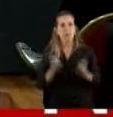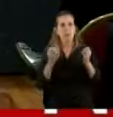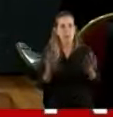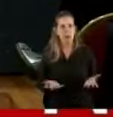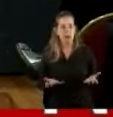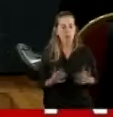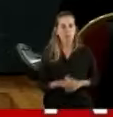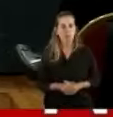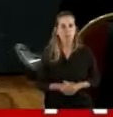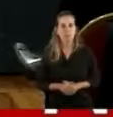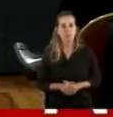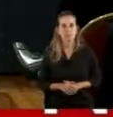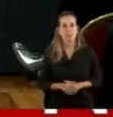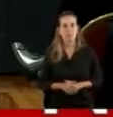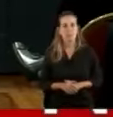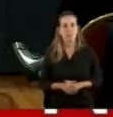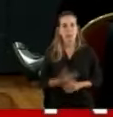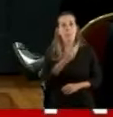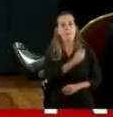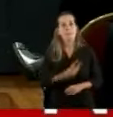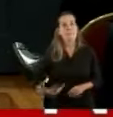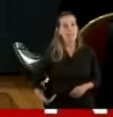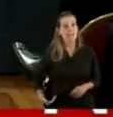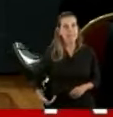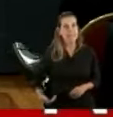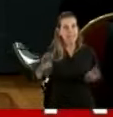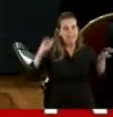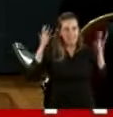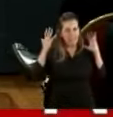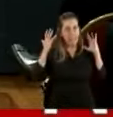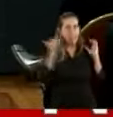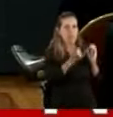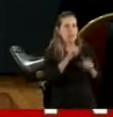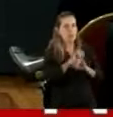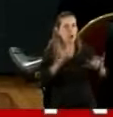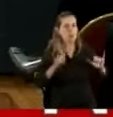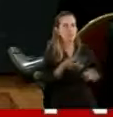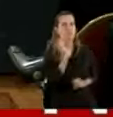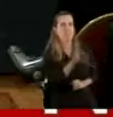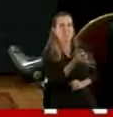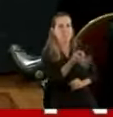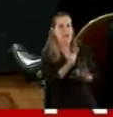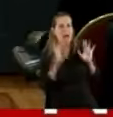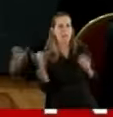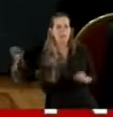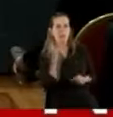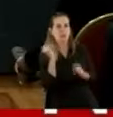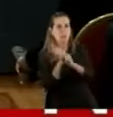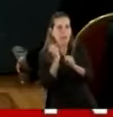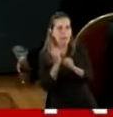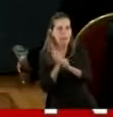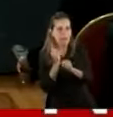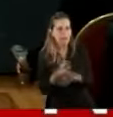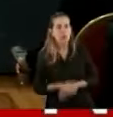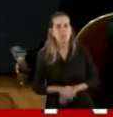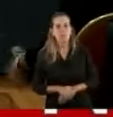Bueno, por supuesto que el presidente tiene toda la información de lo que estamos haciendo, y es correcto